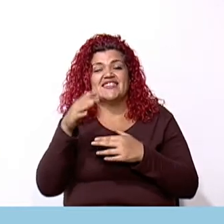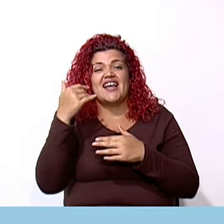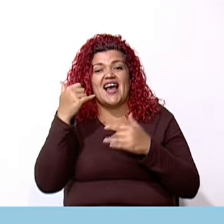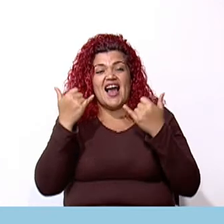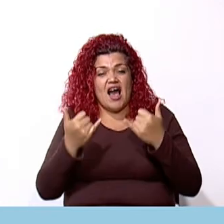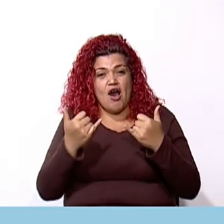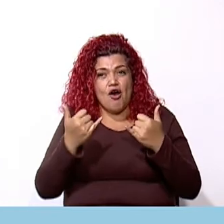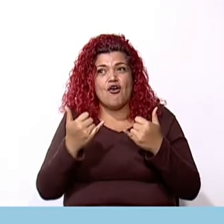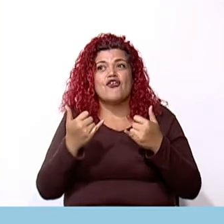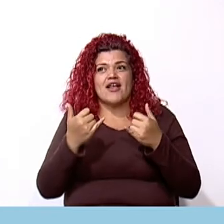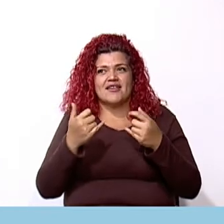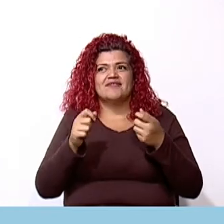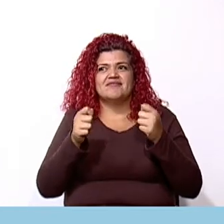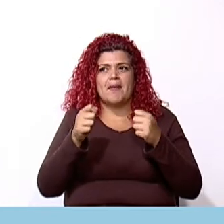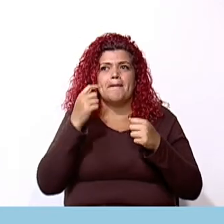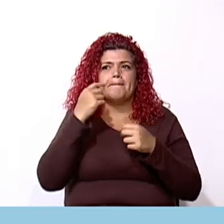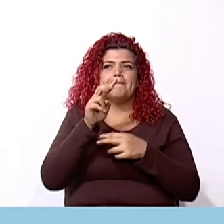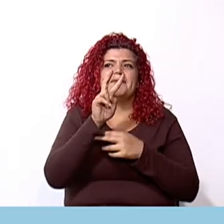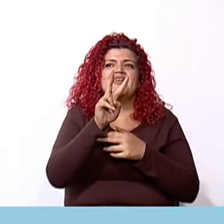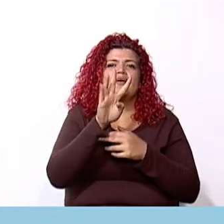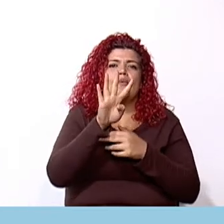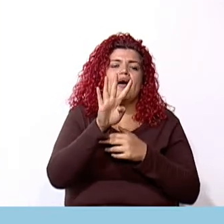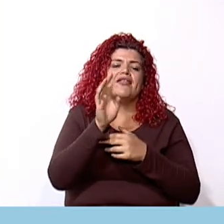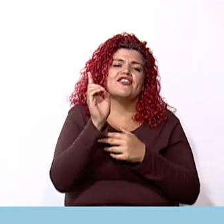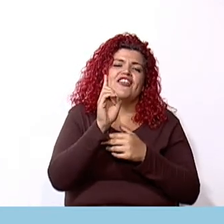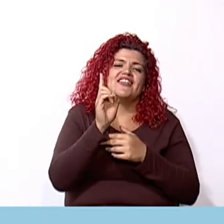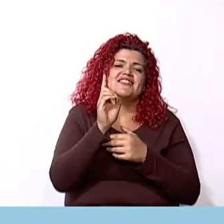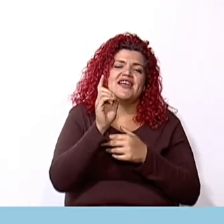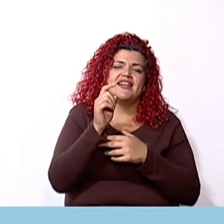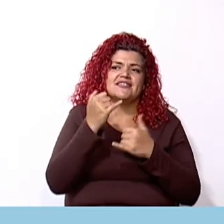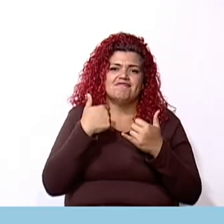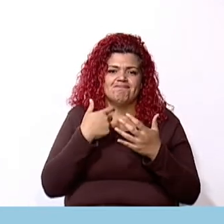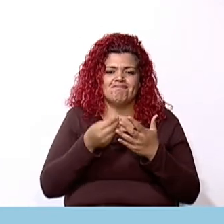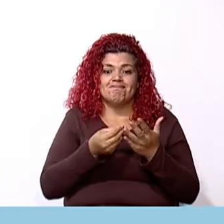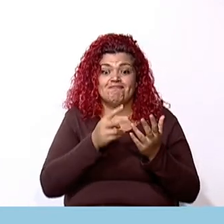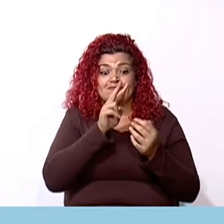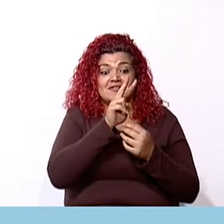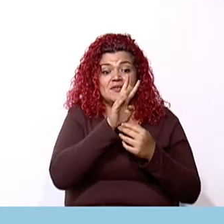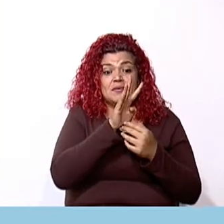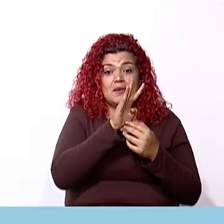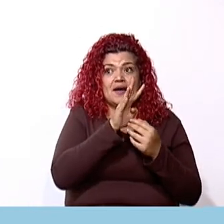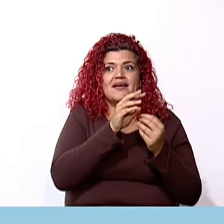Ahora vamos a tener 24 decenas. Vamos a repartir ahora